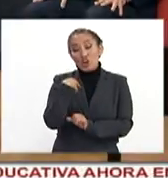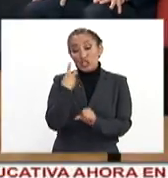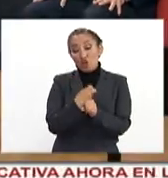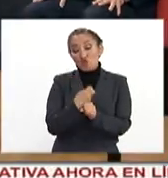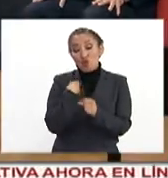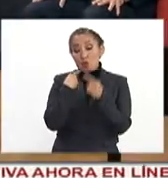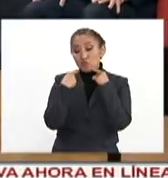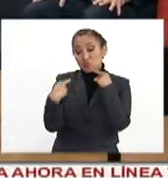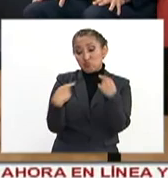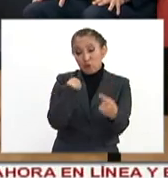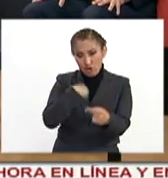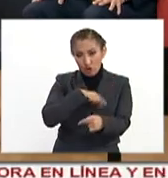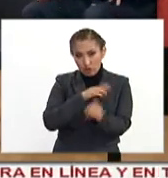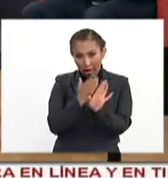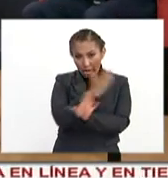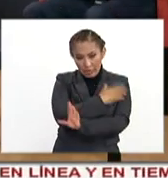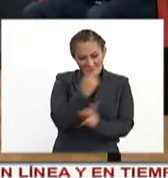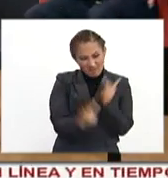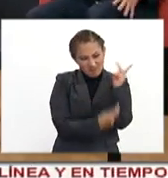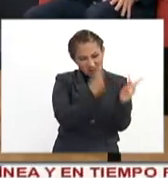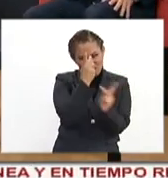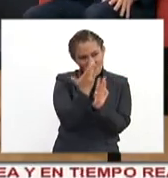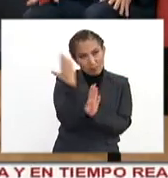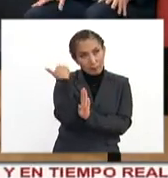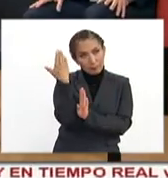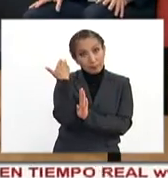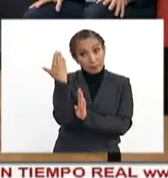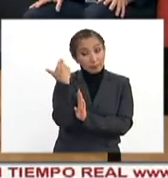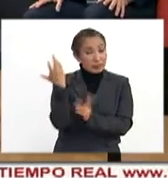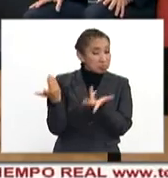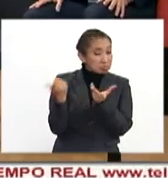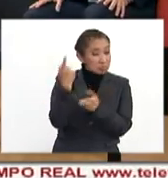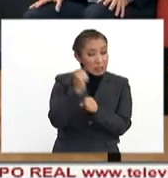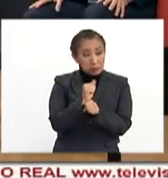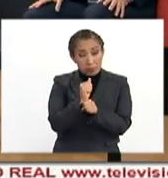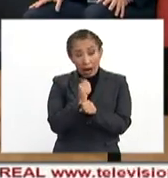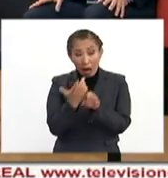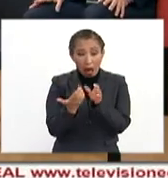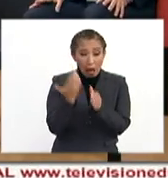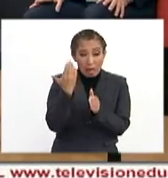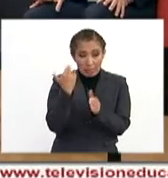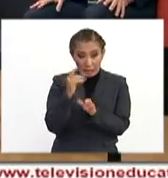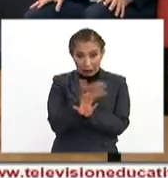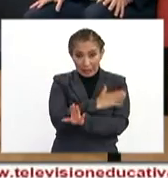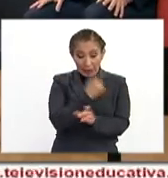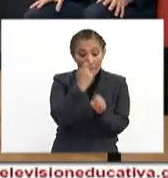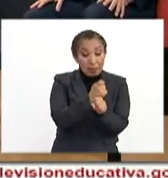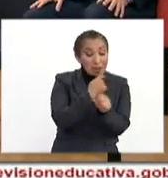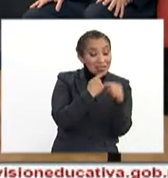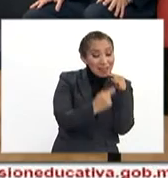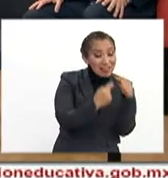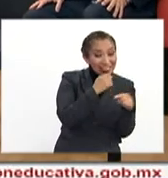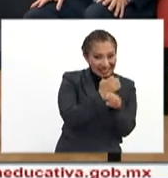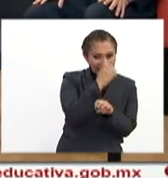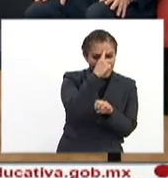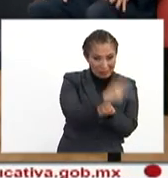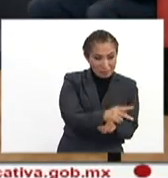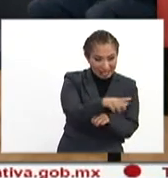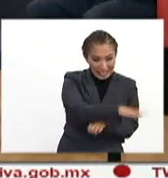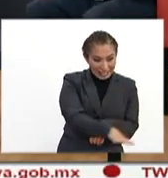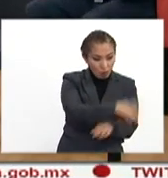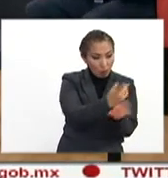segundo debate. Nosotros presentamos una encuesta hace prácticamente pues una semana y pico antes del primer debate en el Estado de